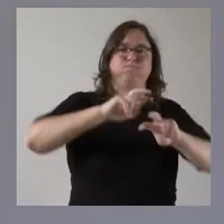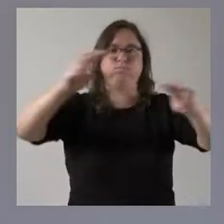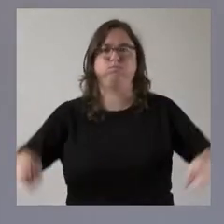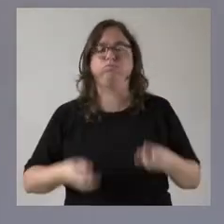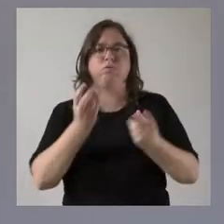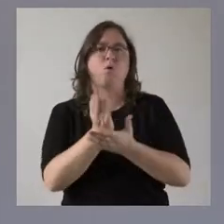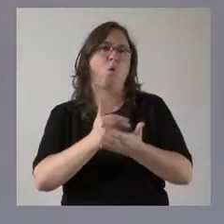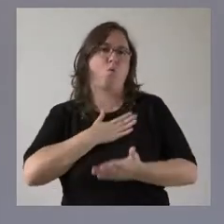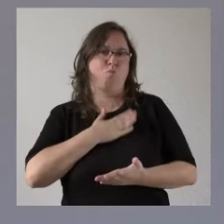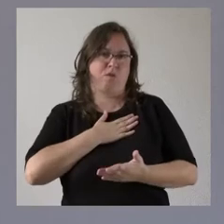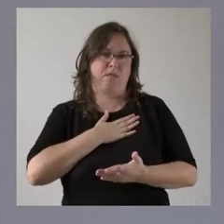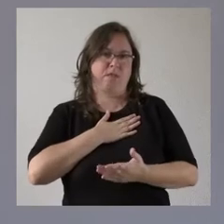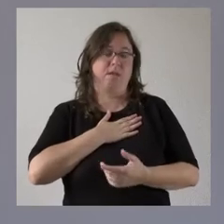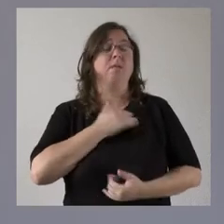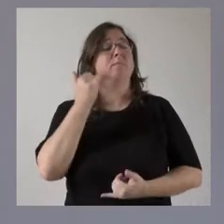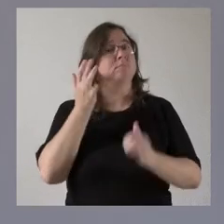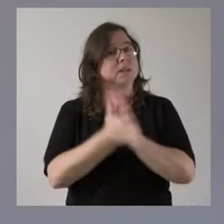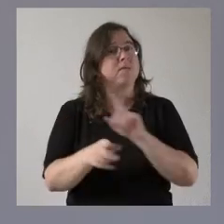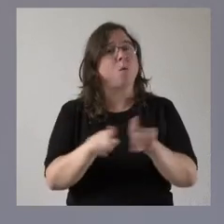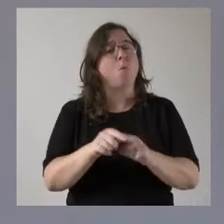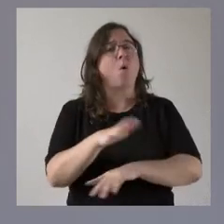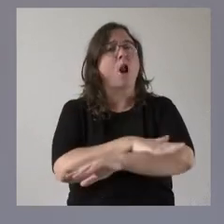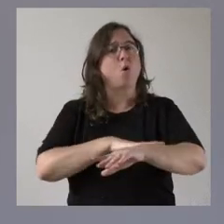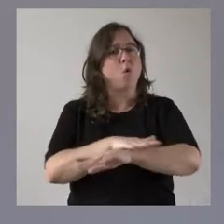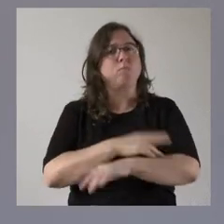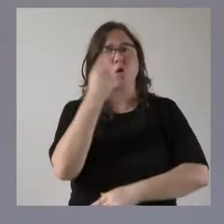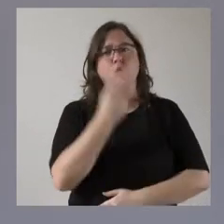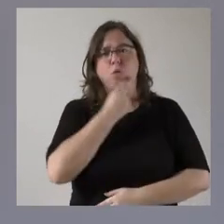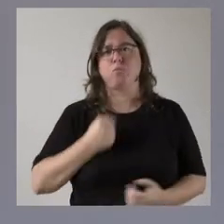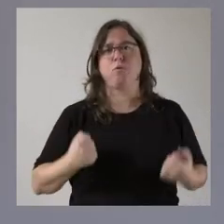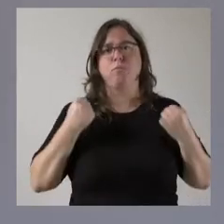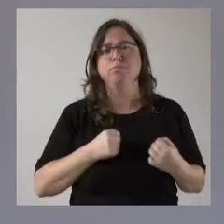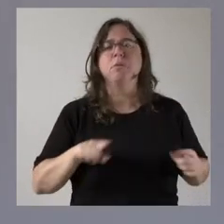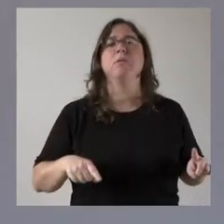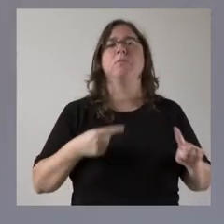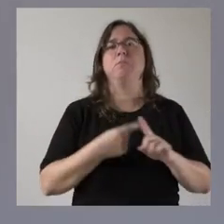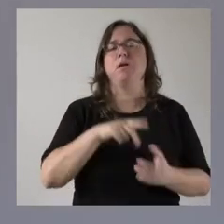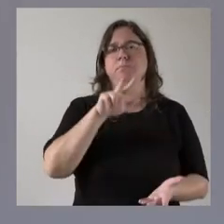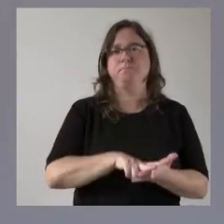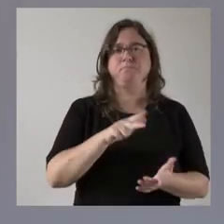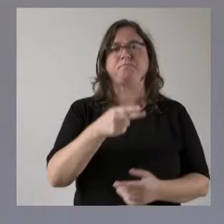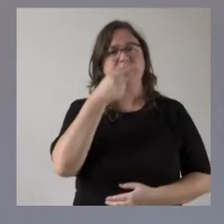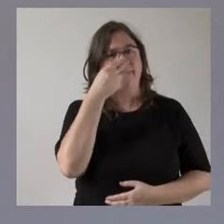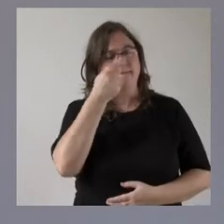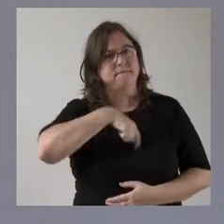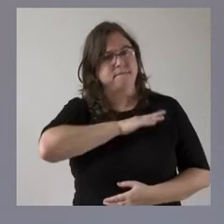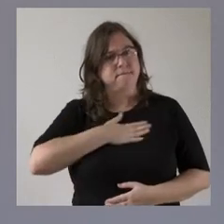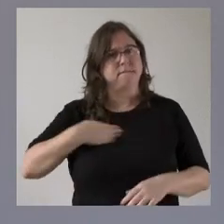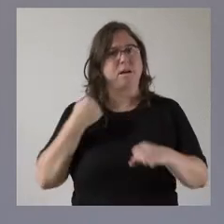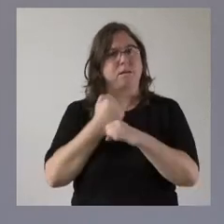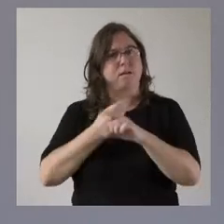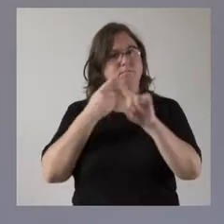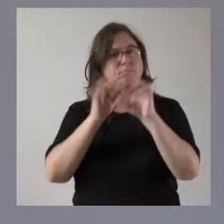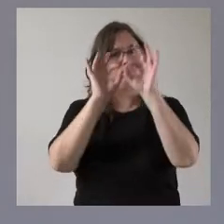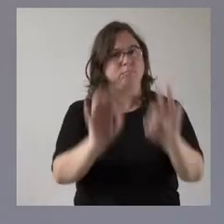comunidad Autónoma a lo cual el gobierno de esta tierra se compromete y reafirma el interés de seguir trabajadores a dirección